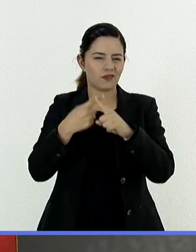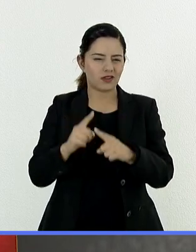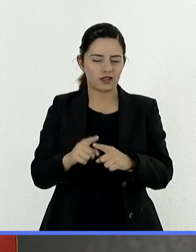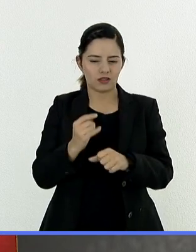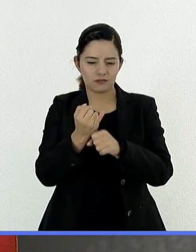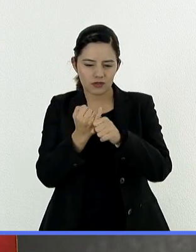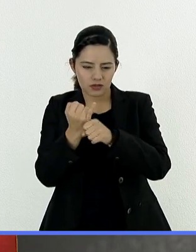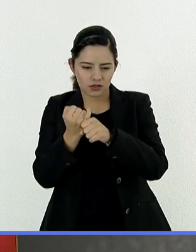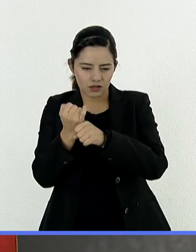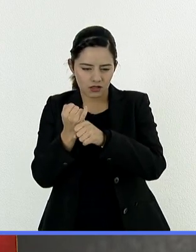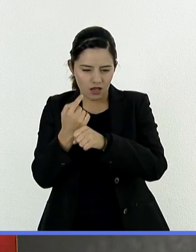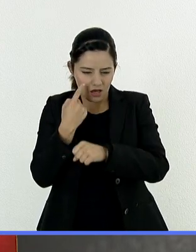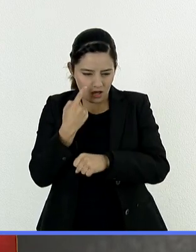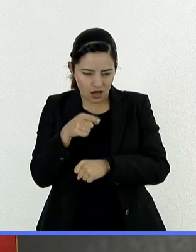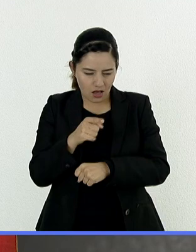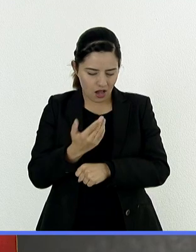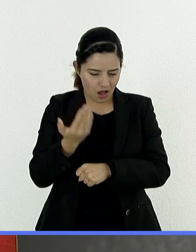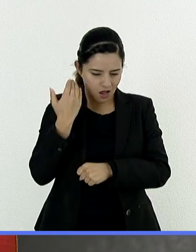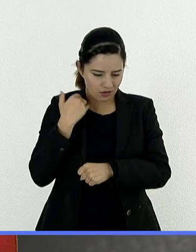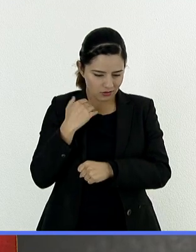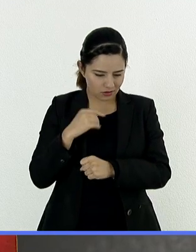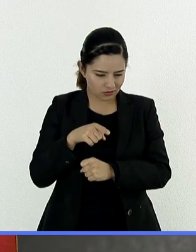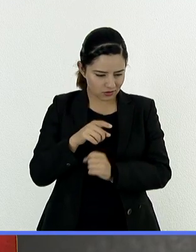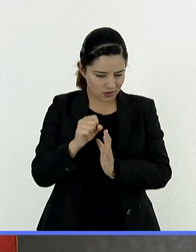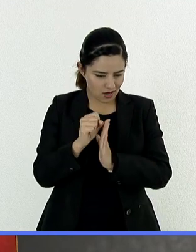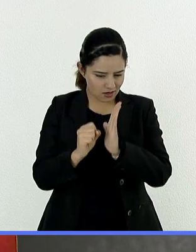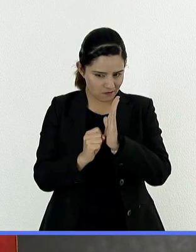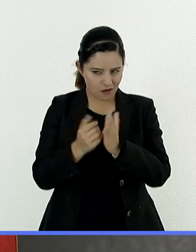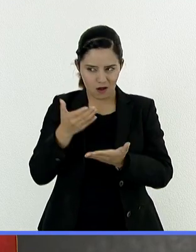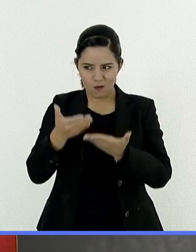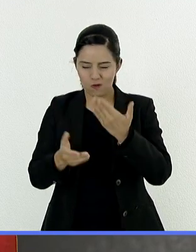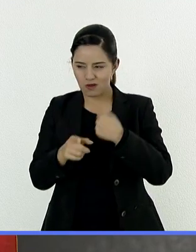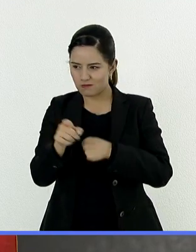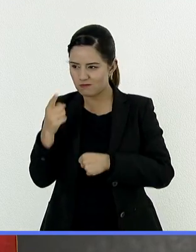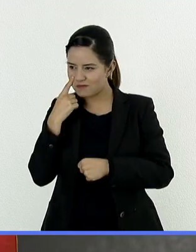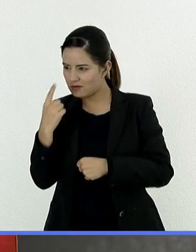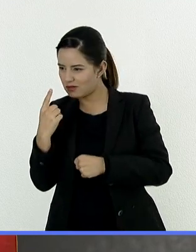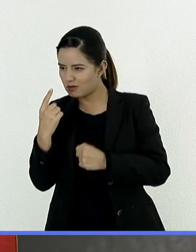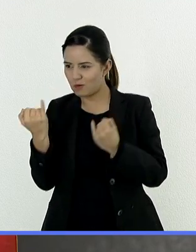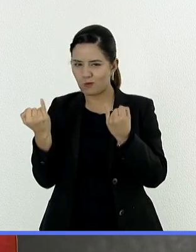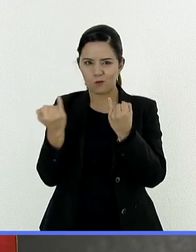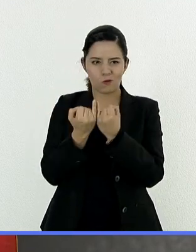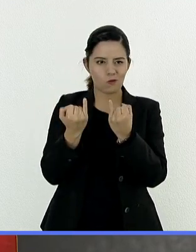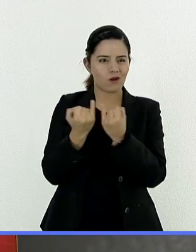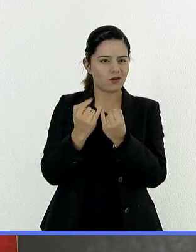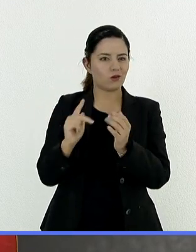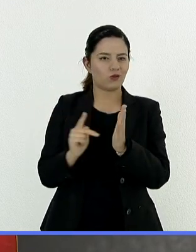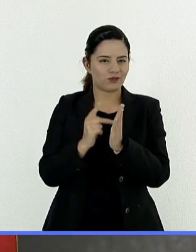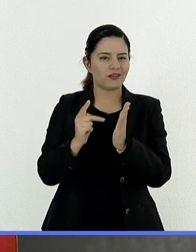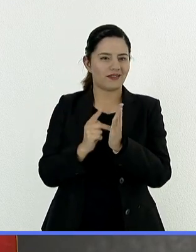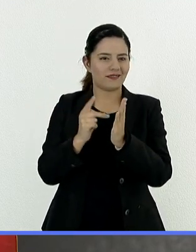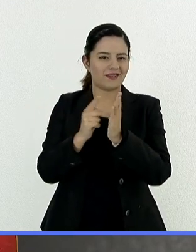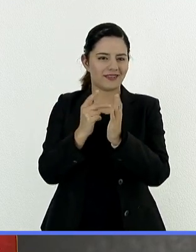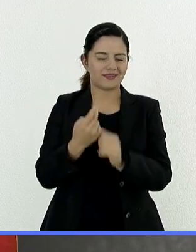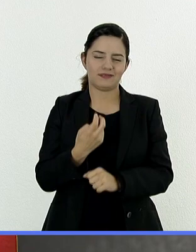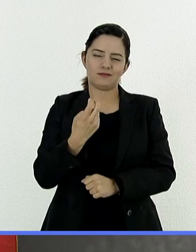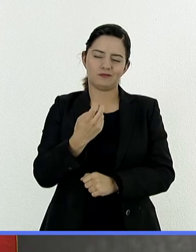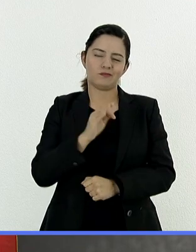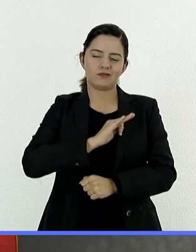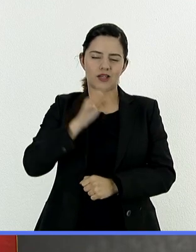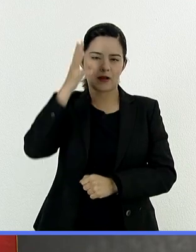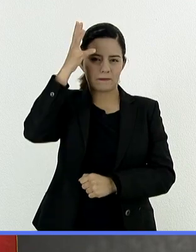patrones que ya sean utilizado Entonces qué es lo que nos qué es lo que nos está diciendo todo